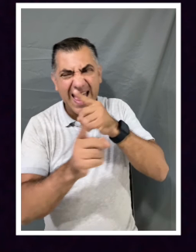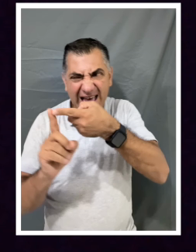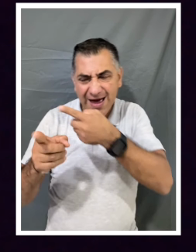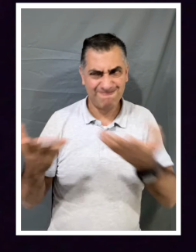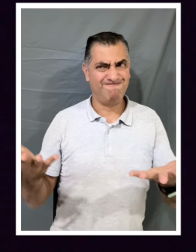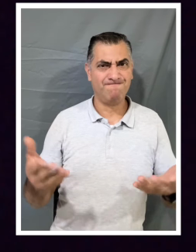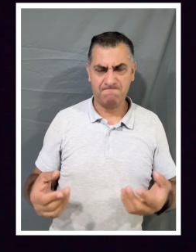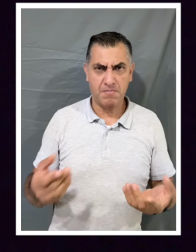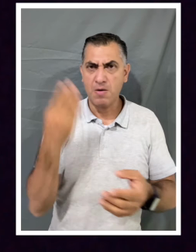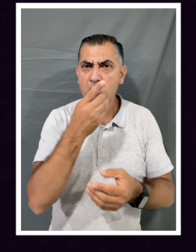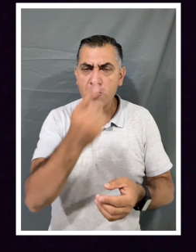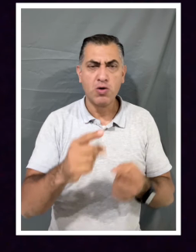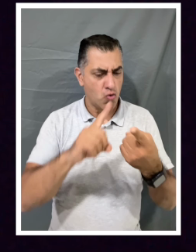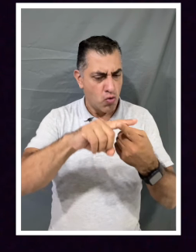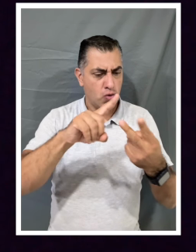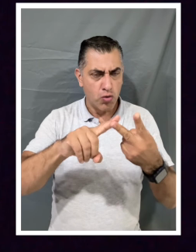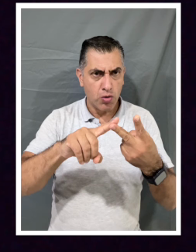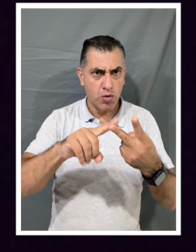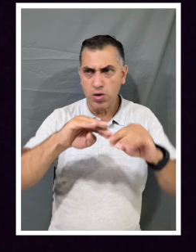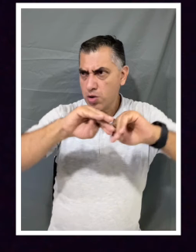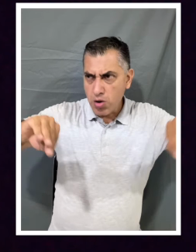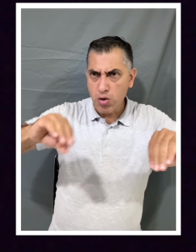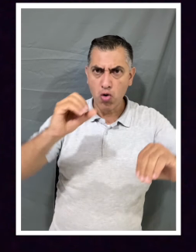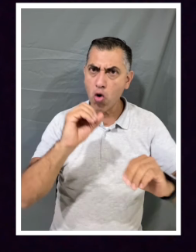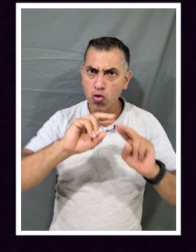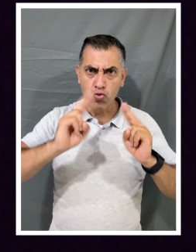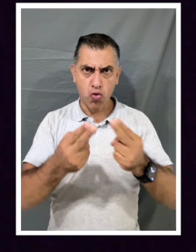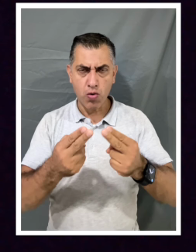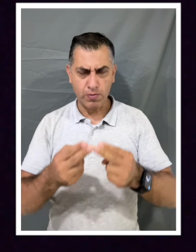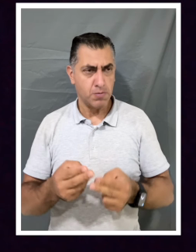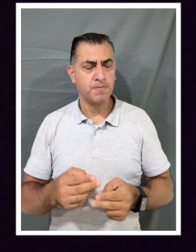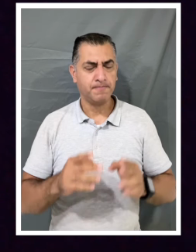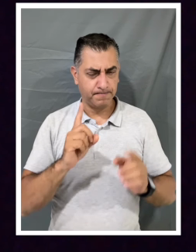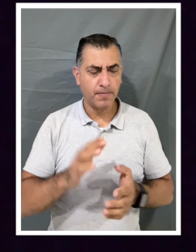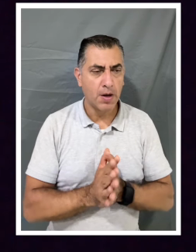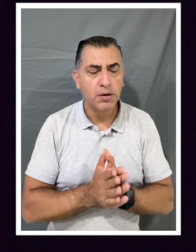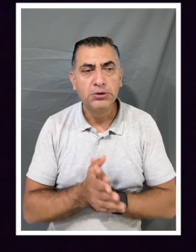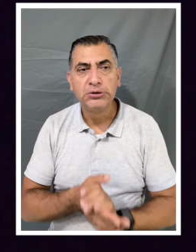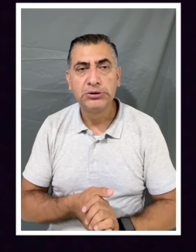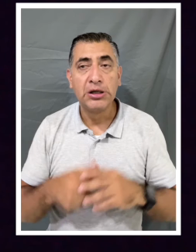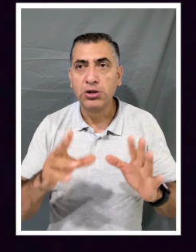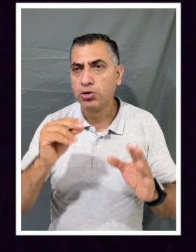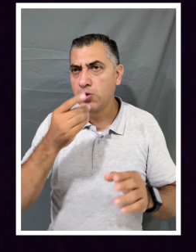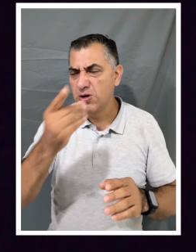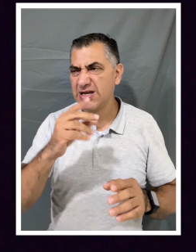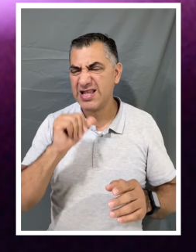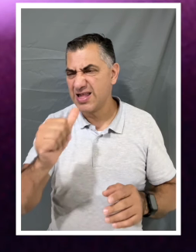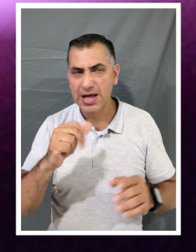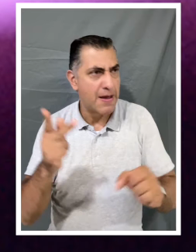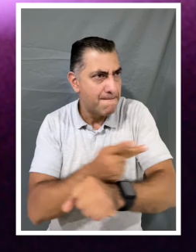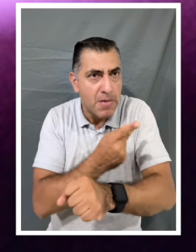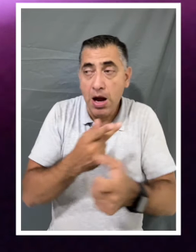Biblia nos enseña que solo hay dos papeles eh o divides o unes ahora Eso quiere decir que no puedes expresar nada de lo que está